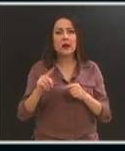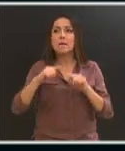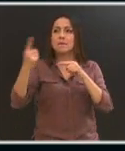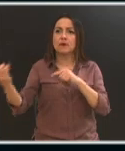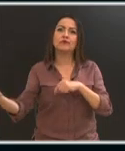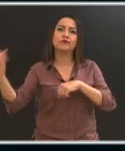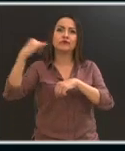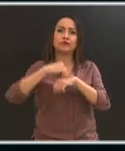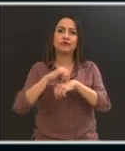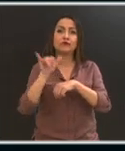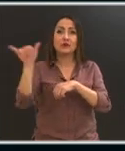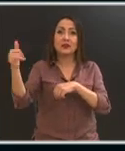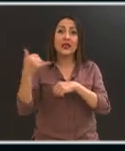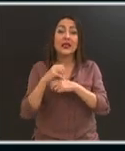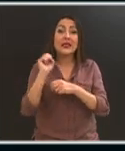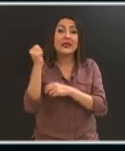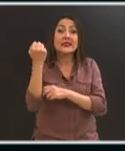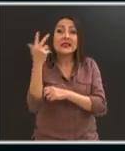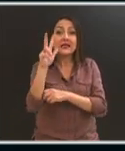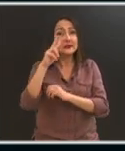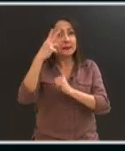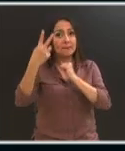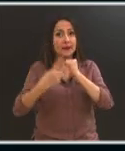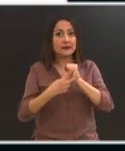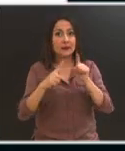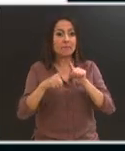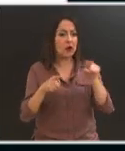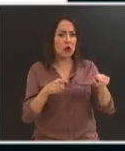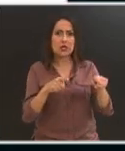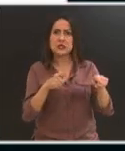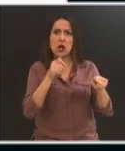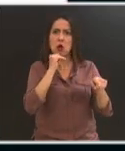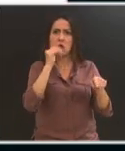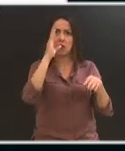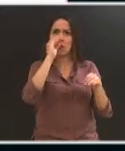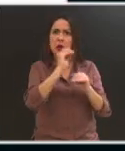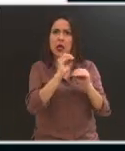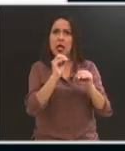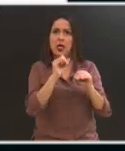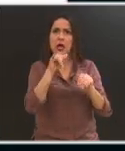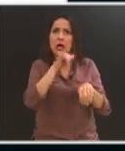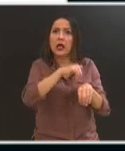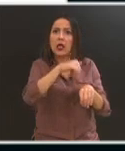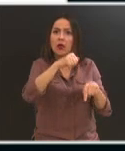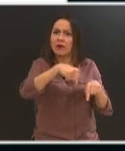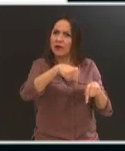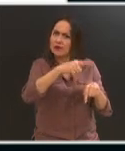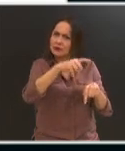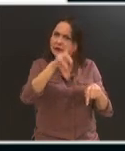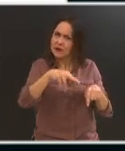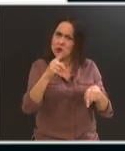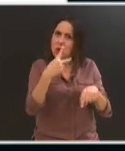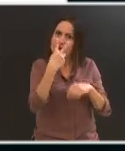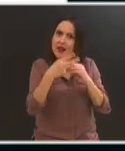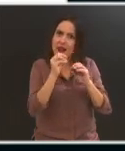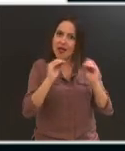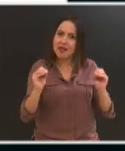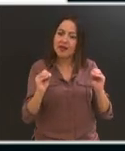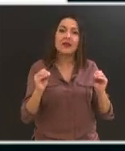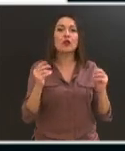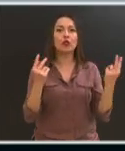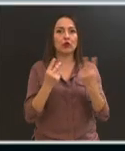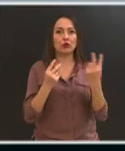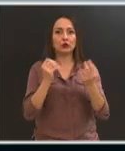del país en 13 ocasiones, mientras que ella no registra una sola salida del país, según los reportes migratorios de